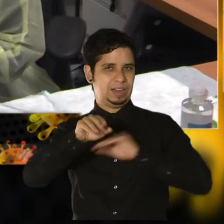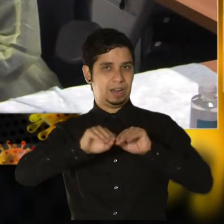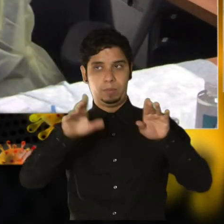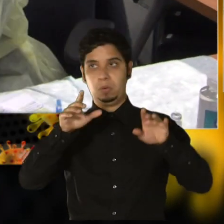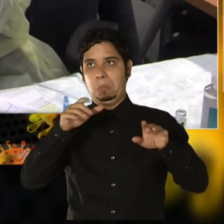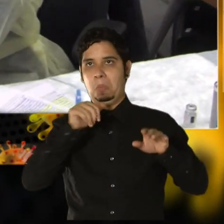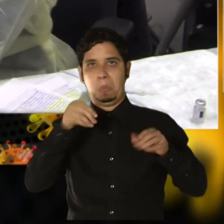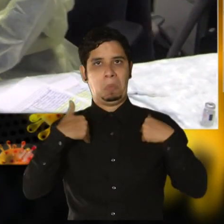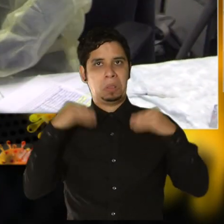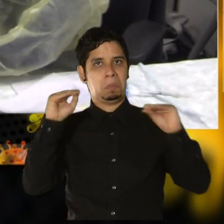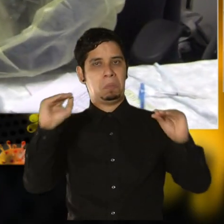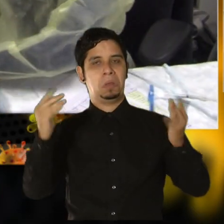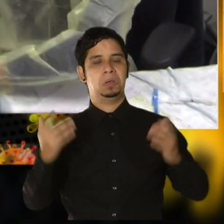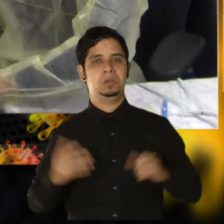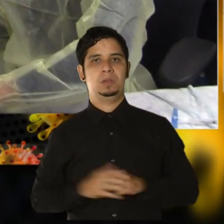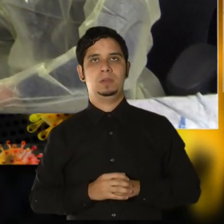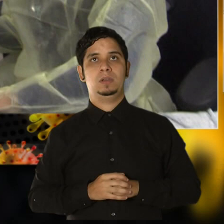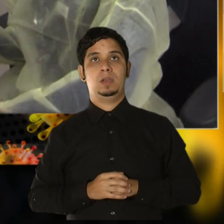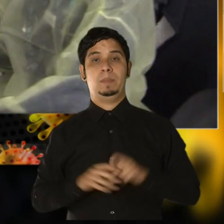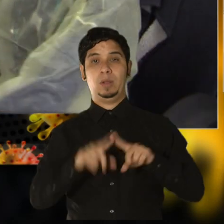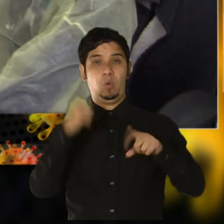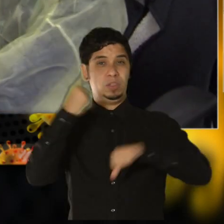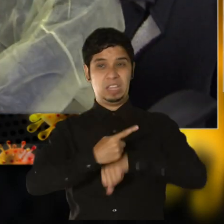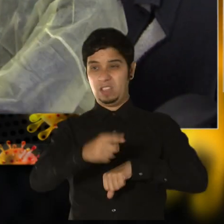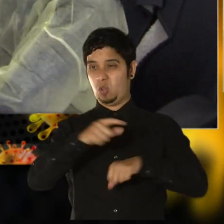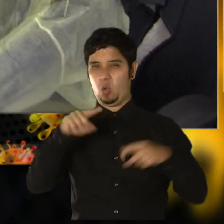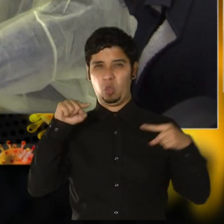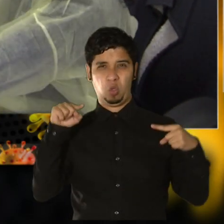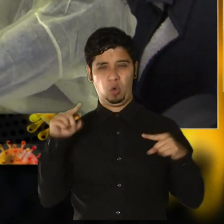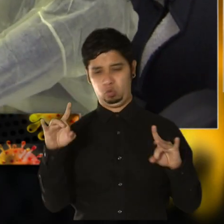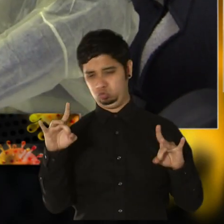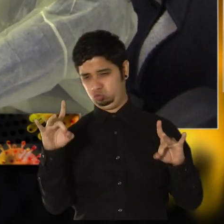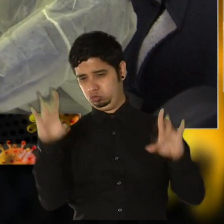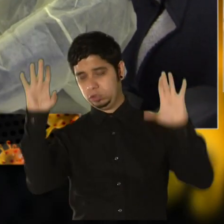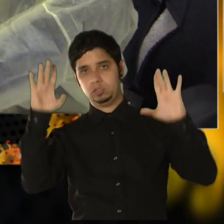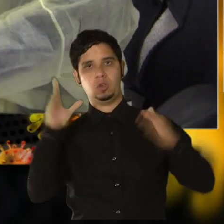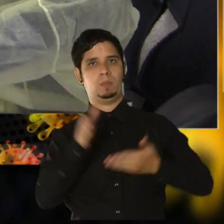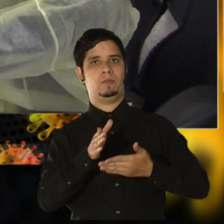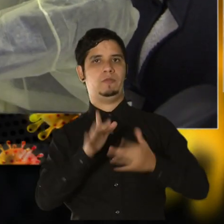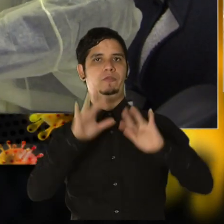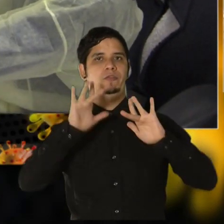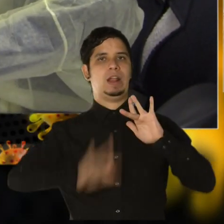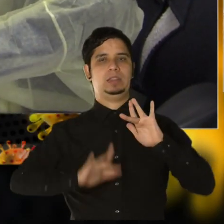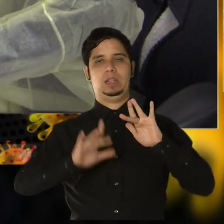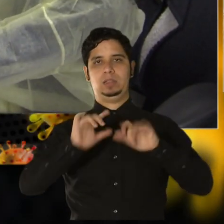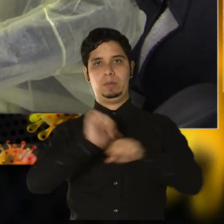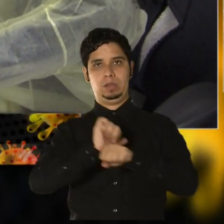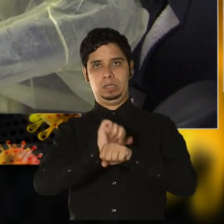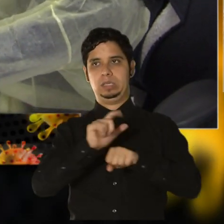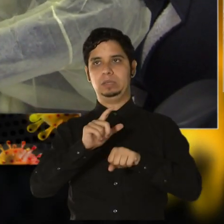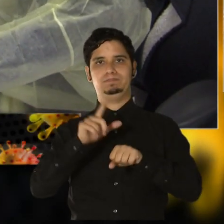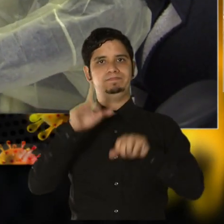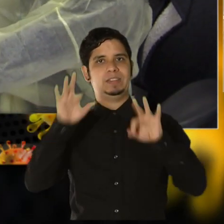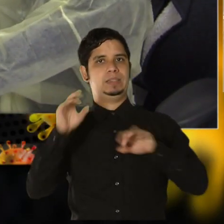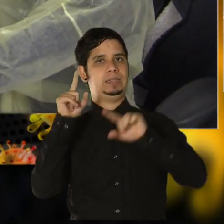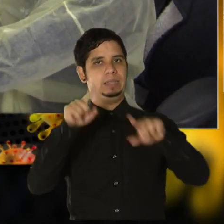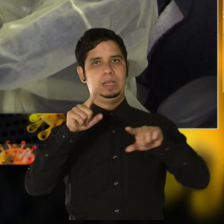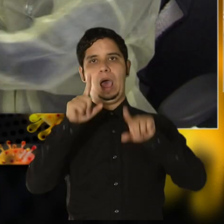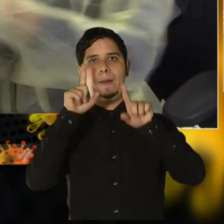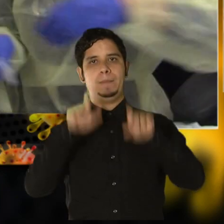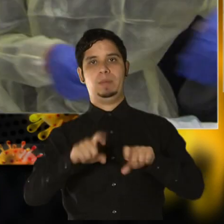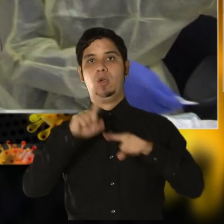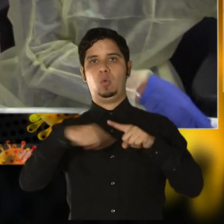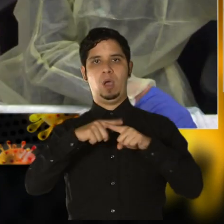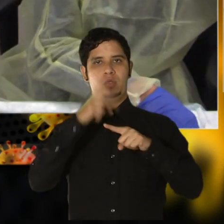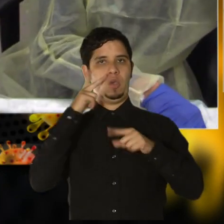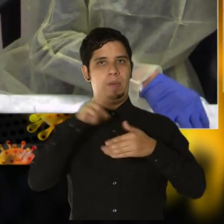yo no aguantaba el dolor, que me ausenté y pues me decidí hacerme la prueba. Y cuando ya tenía el